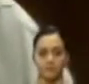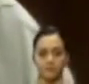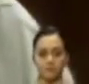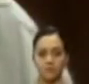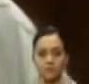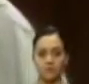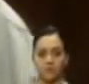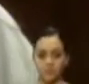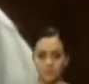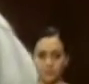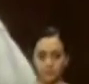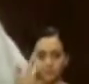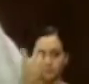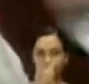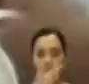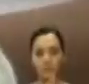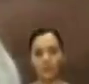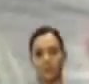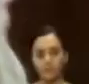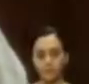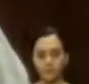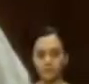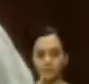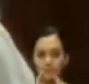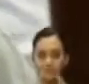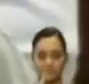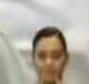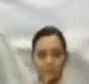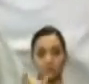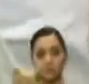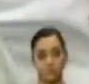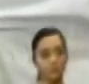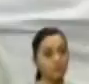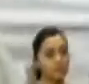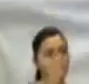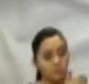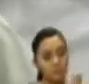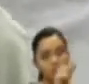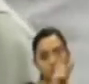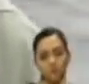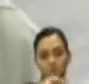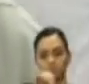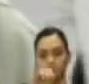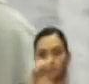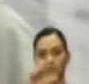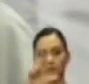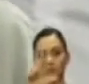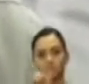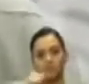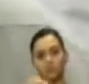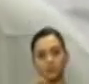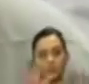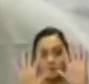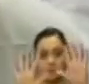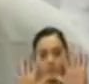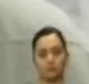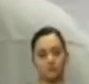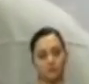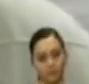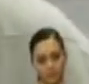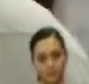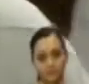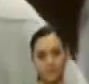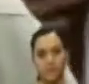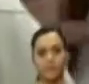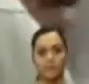con el mandatario ecuatoriano en este conversatorio. Vamos a dar paso ahora a Nicole Khalil, ella viene de TC Televisión. Nicole, por favor, la